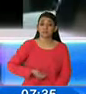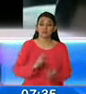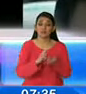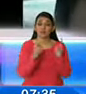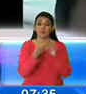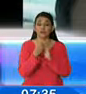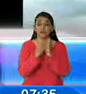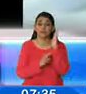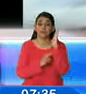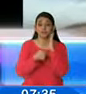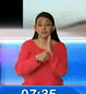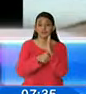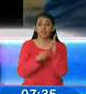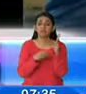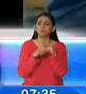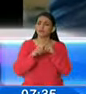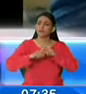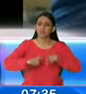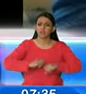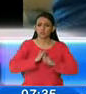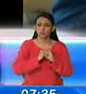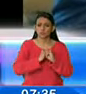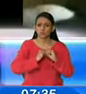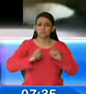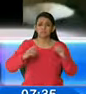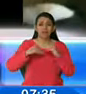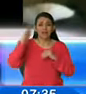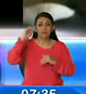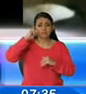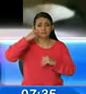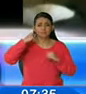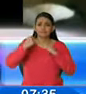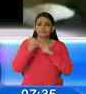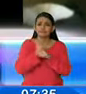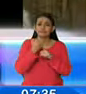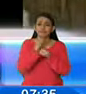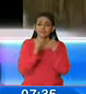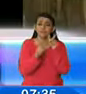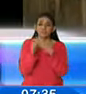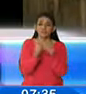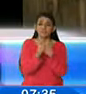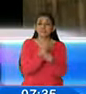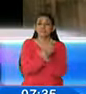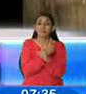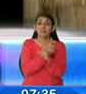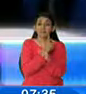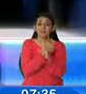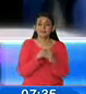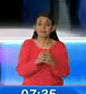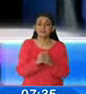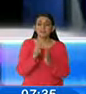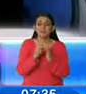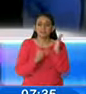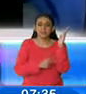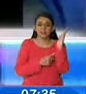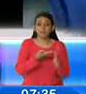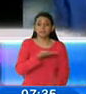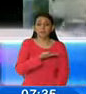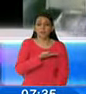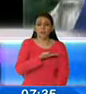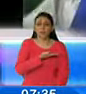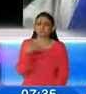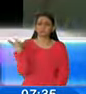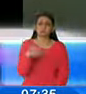al registro civil y otras instituciones, pero lo más recordado es su trabajo para las personas con discapacidad. El programa Manuel Espejo sería